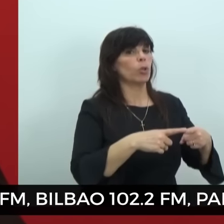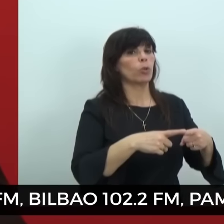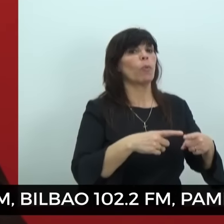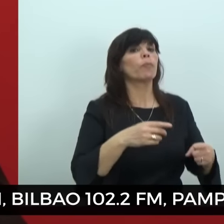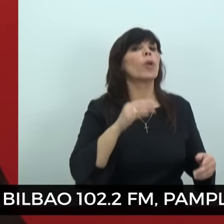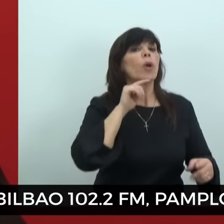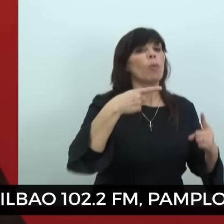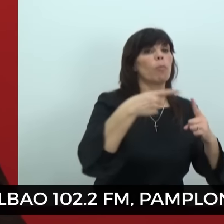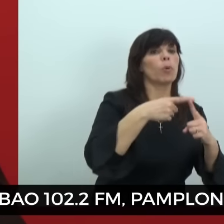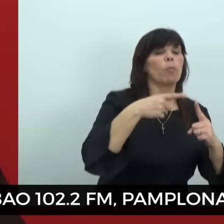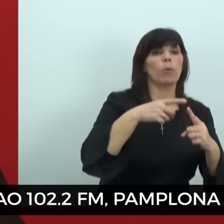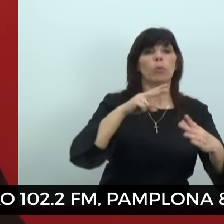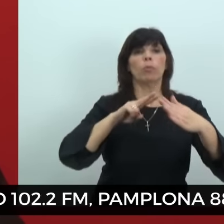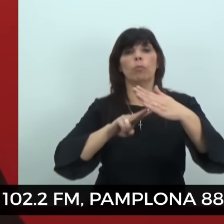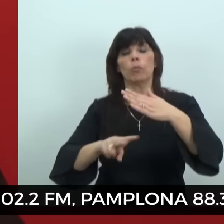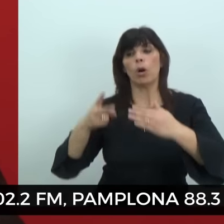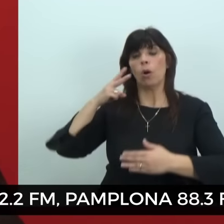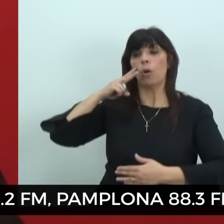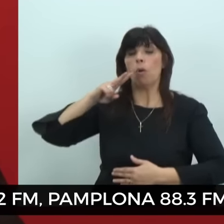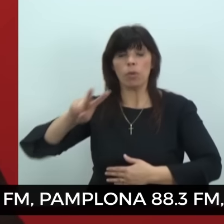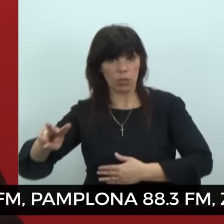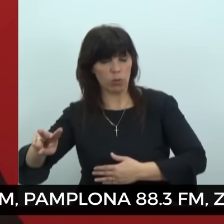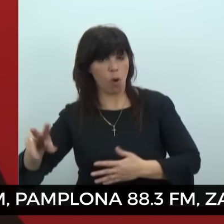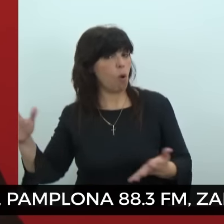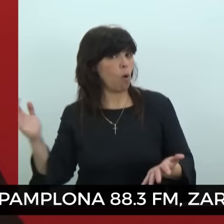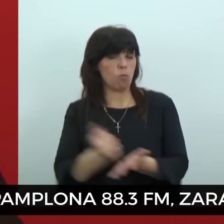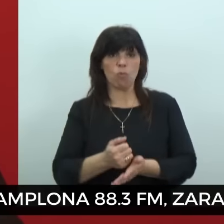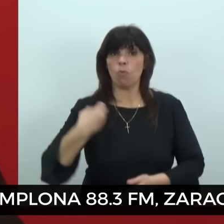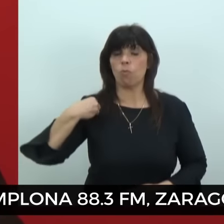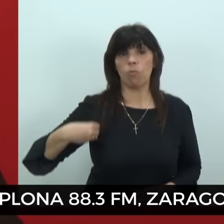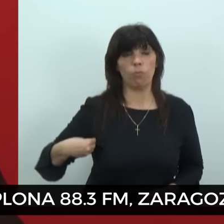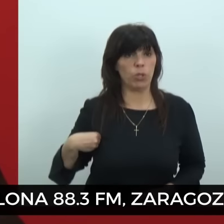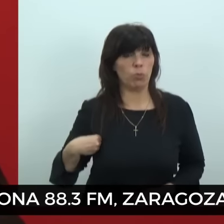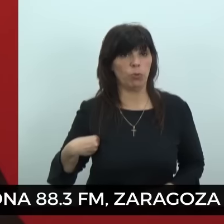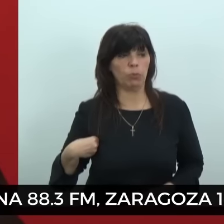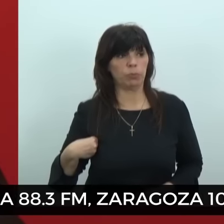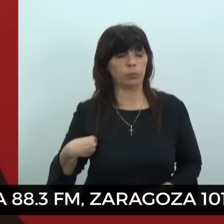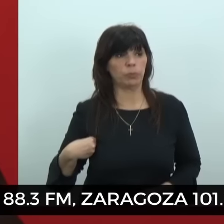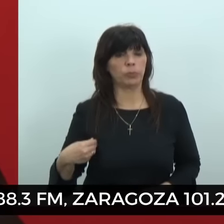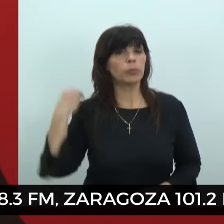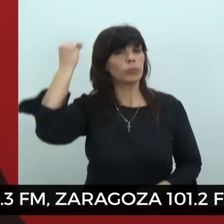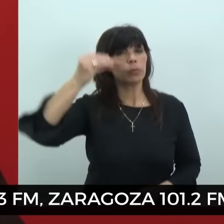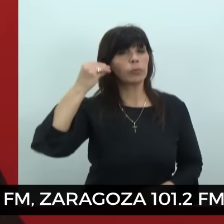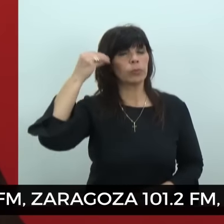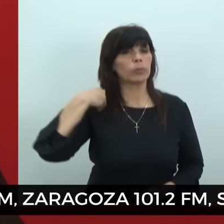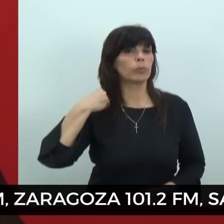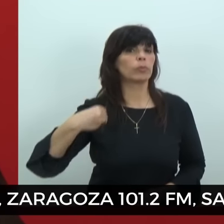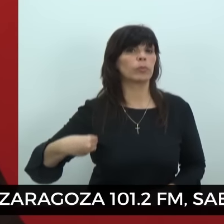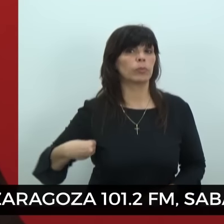eso es la misma palabra, el mismo espíritu, el mismo pensamiento.